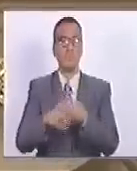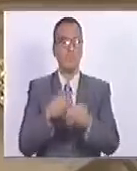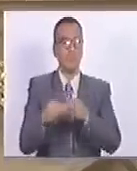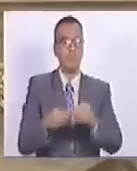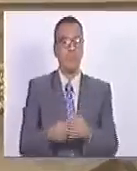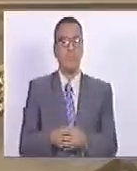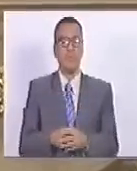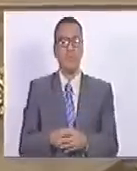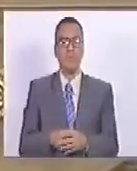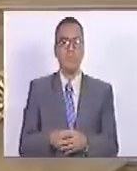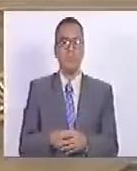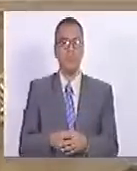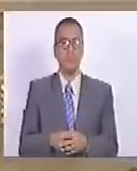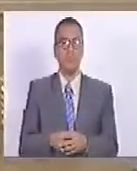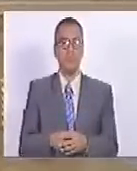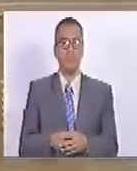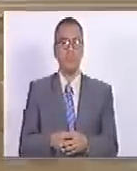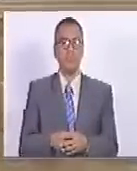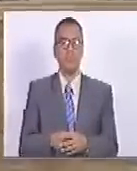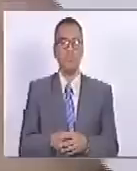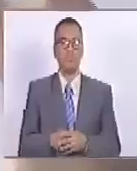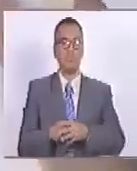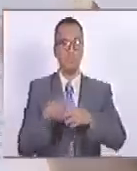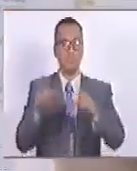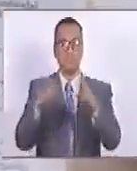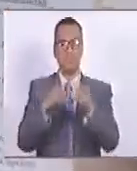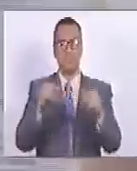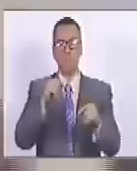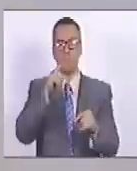ejercicio palmarios de imbecilidad,